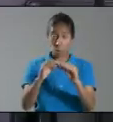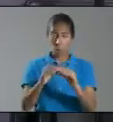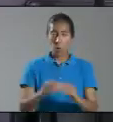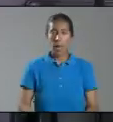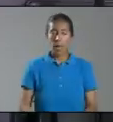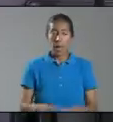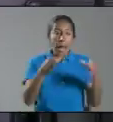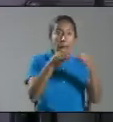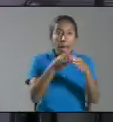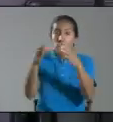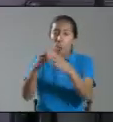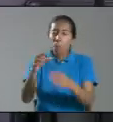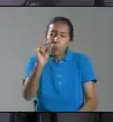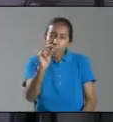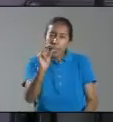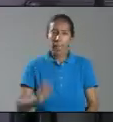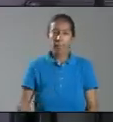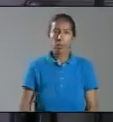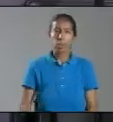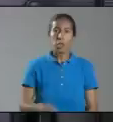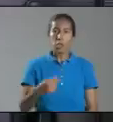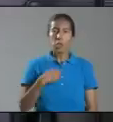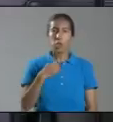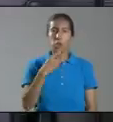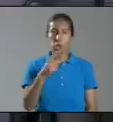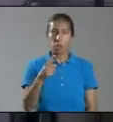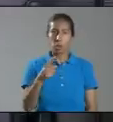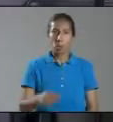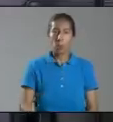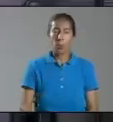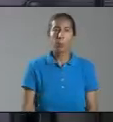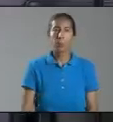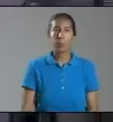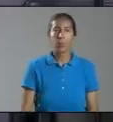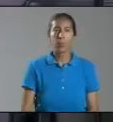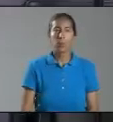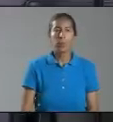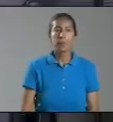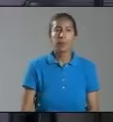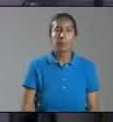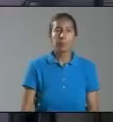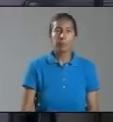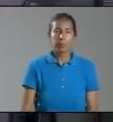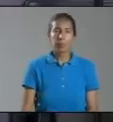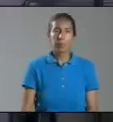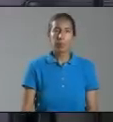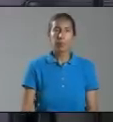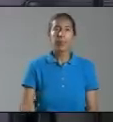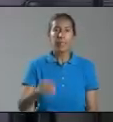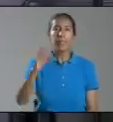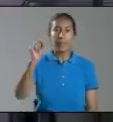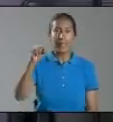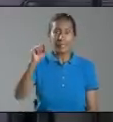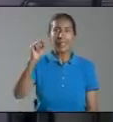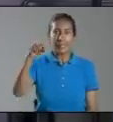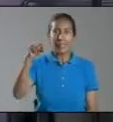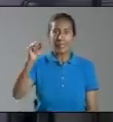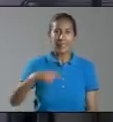estoy y el Señor me dio algo y estoy, y va a darle y alguien está, sí,